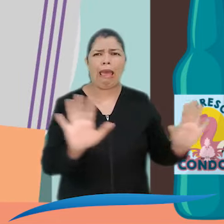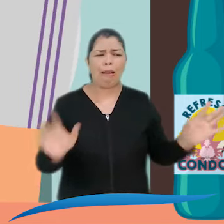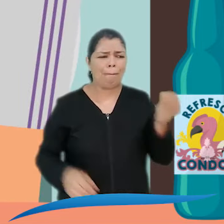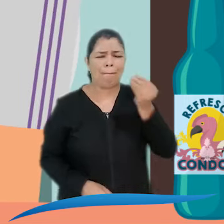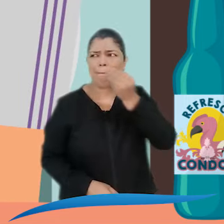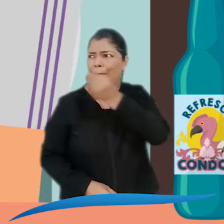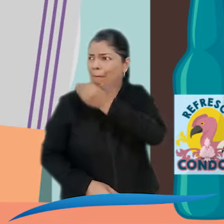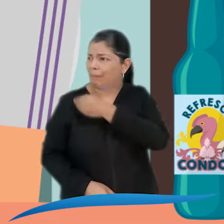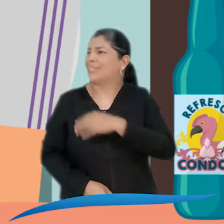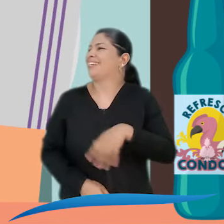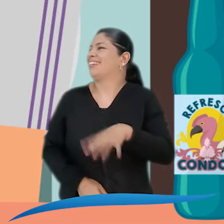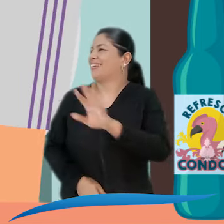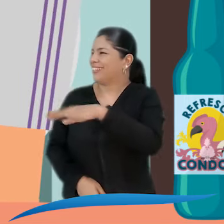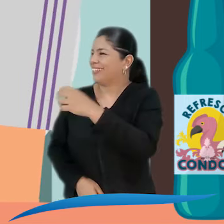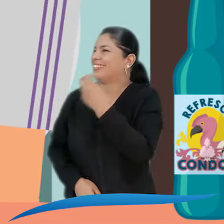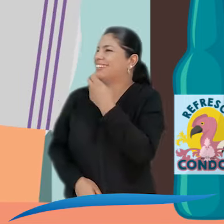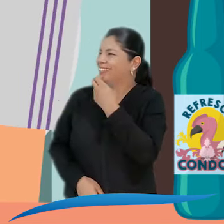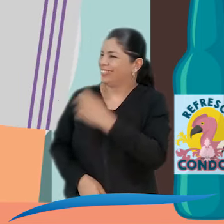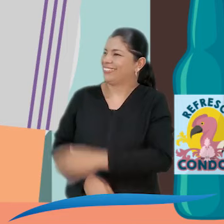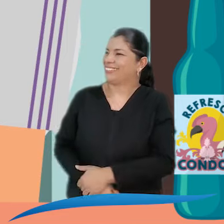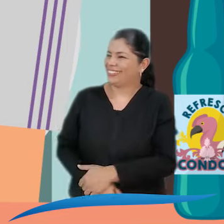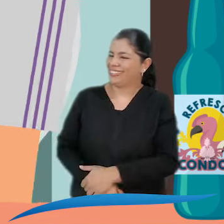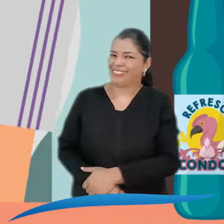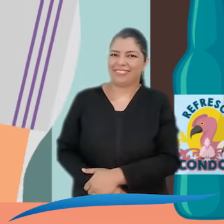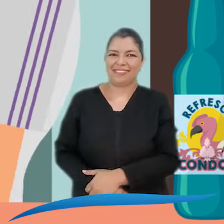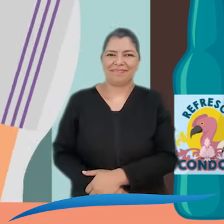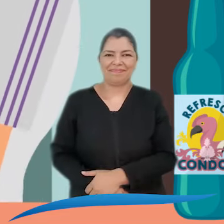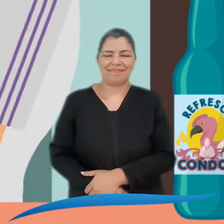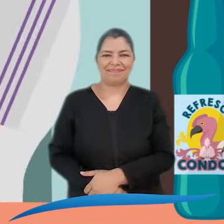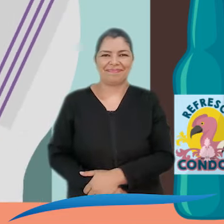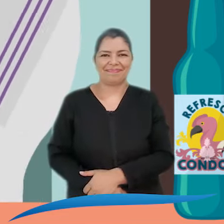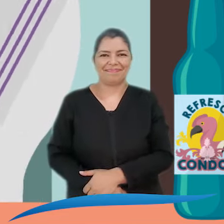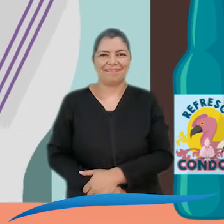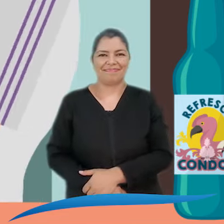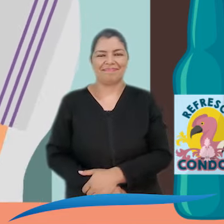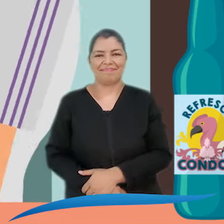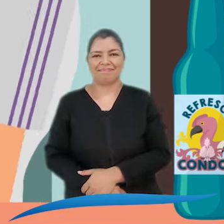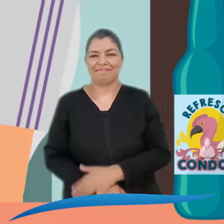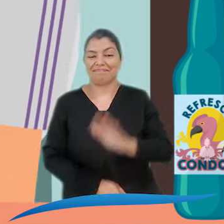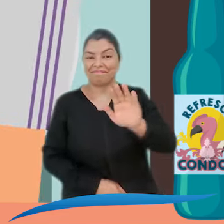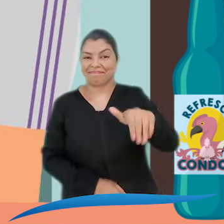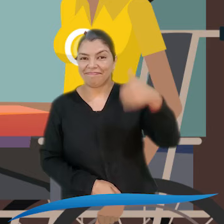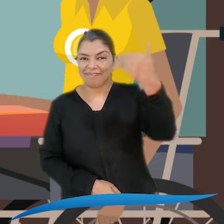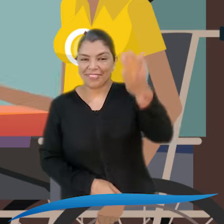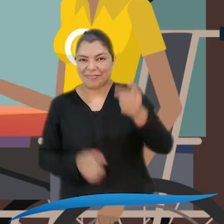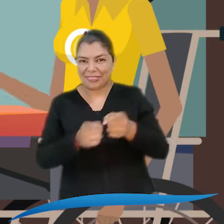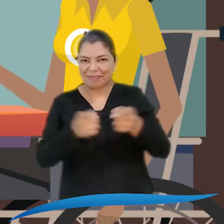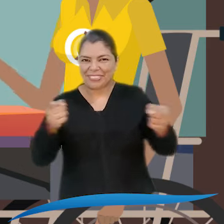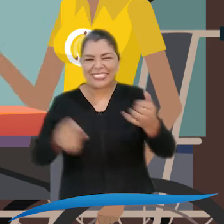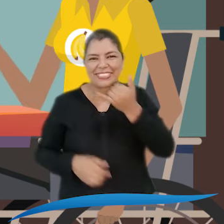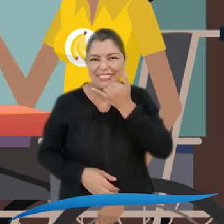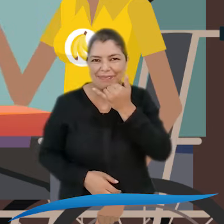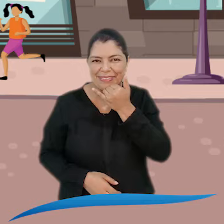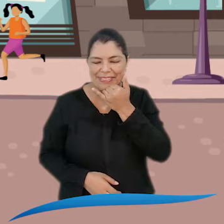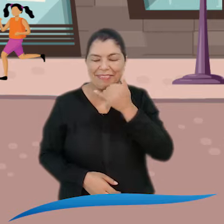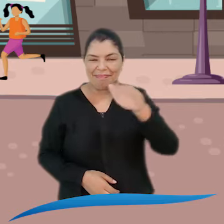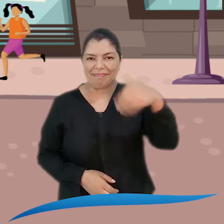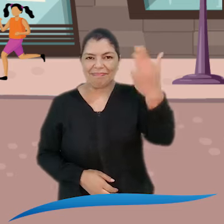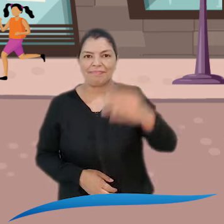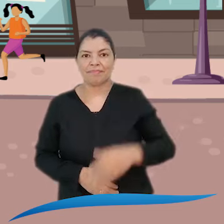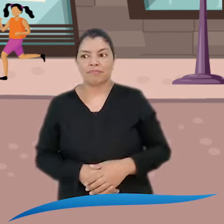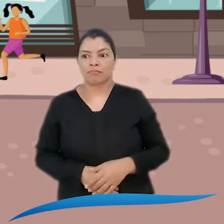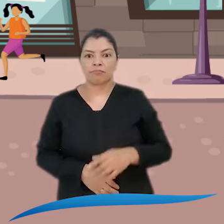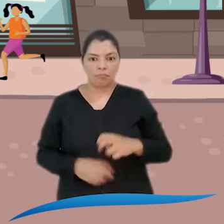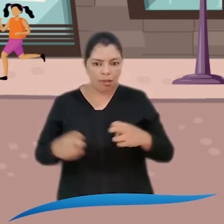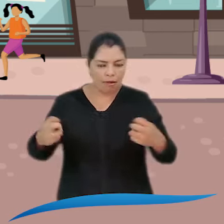un ají más fuerte? Es que este estuvo como nos gusta decir, así bien clarito, jejeje. Todos ríen. No